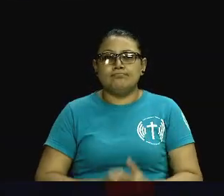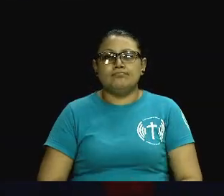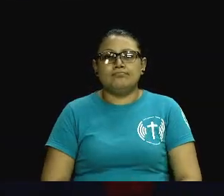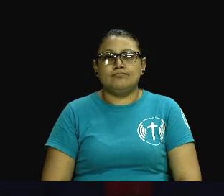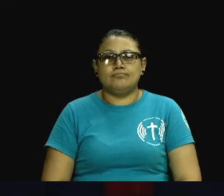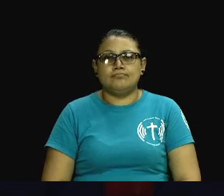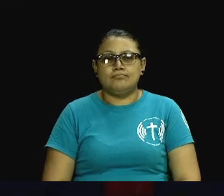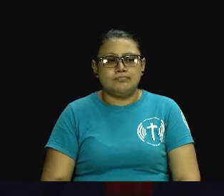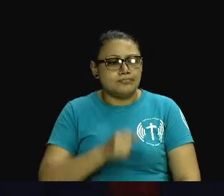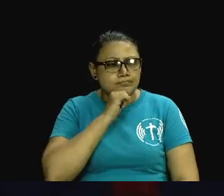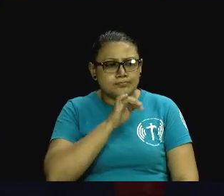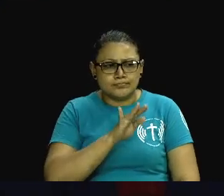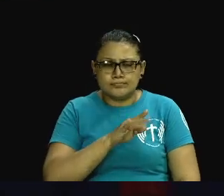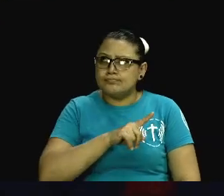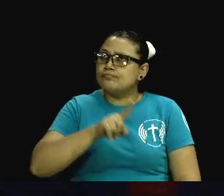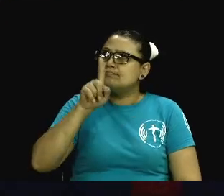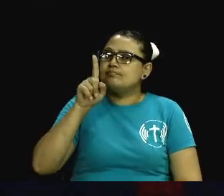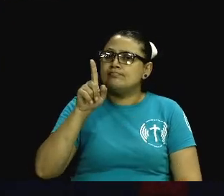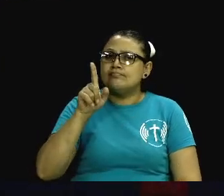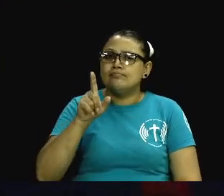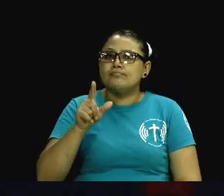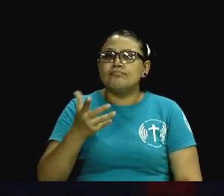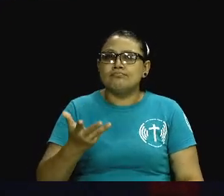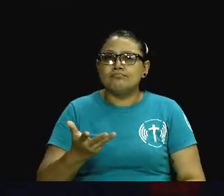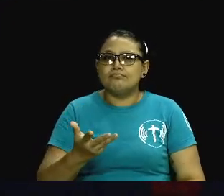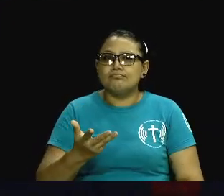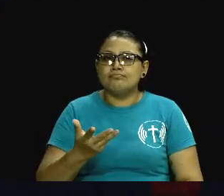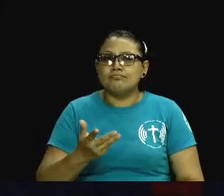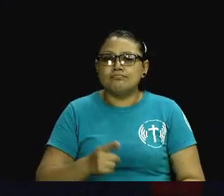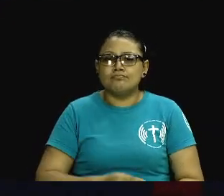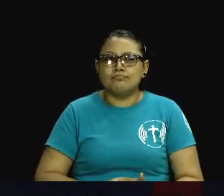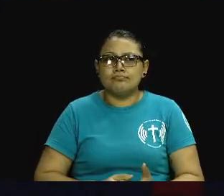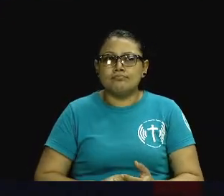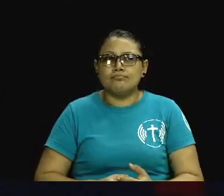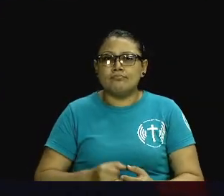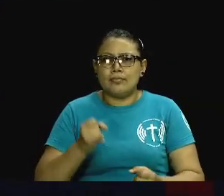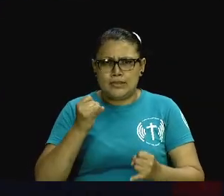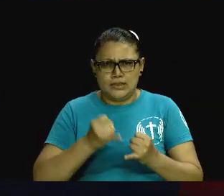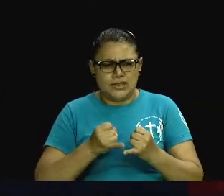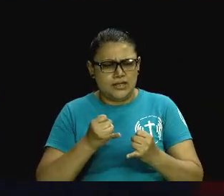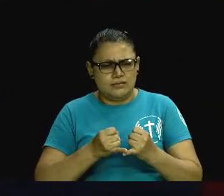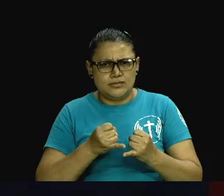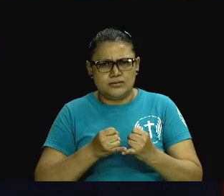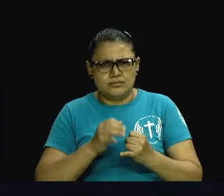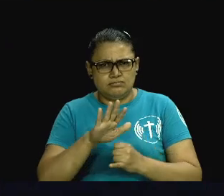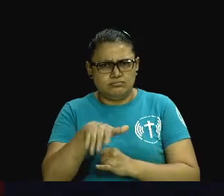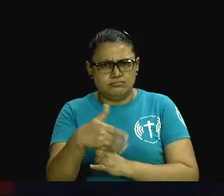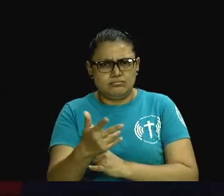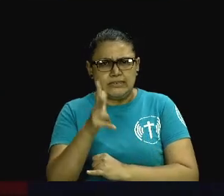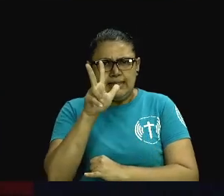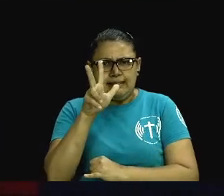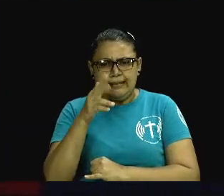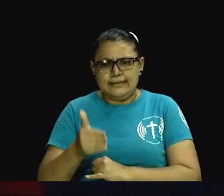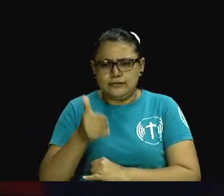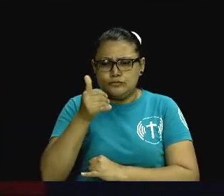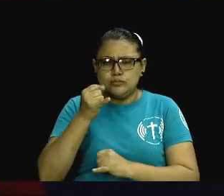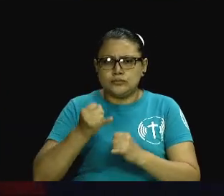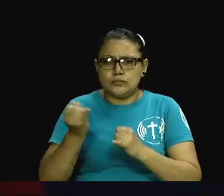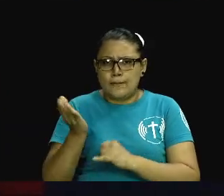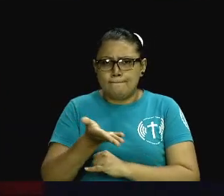en 1ª de reyes capítulo 17 y termine diciendo la última tres años y medio más tarde